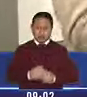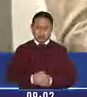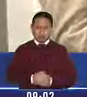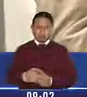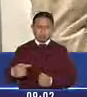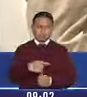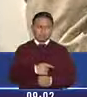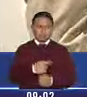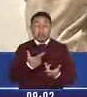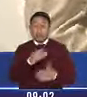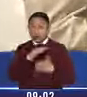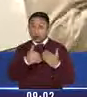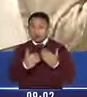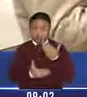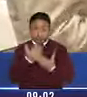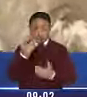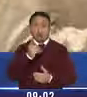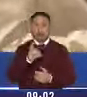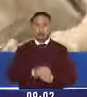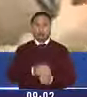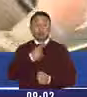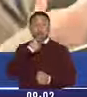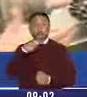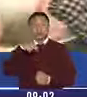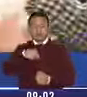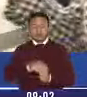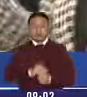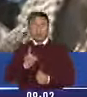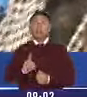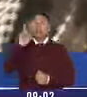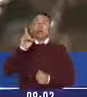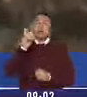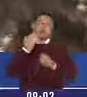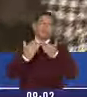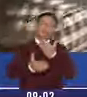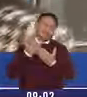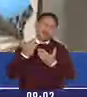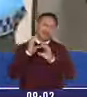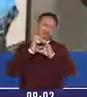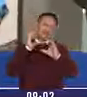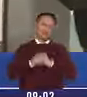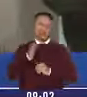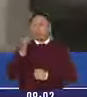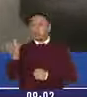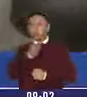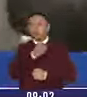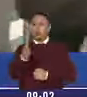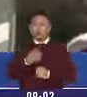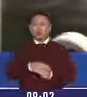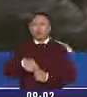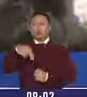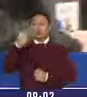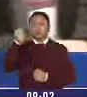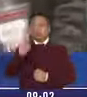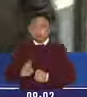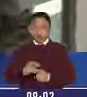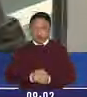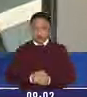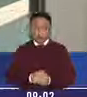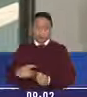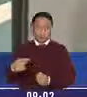es intuitivo para todo el mundo. Yo siempre digo, uno en superficie fácilmente puede determinar si está yendo en sentido norte o sur.